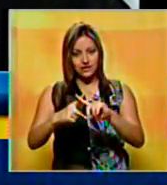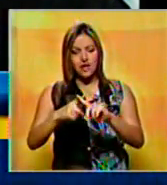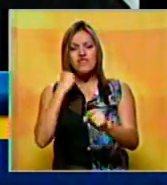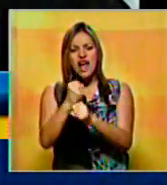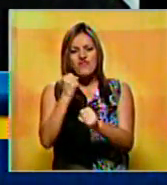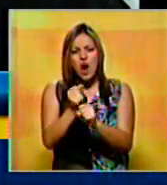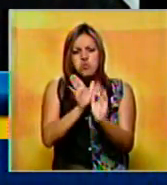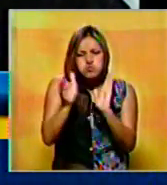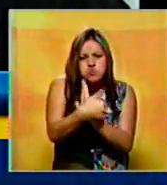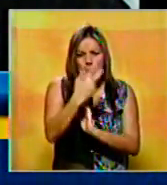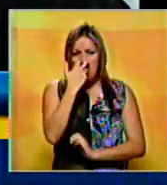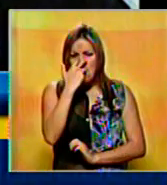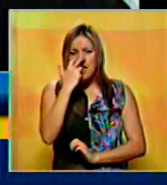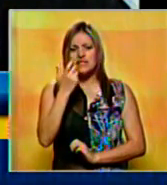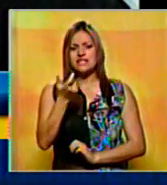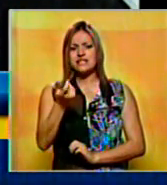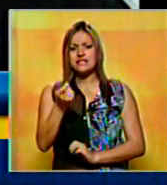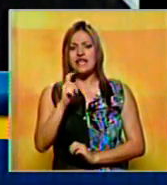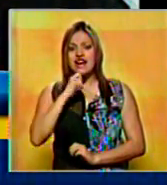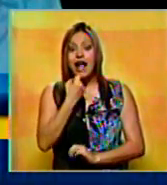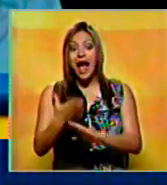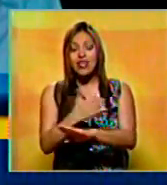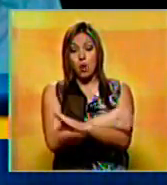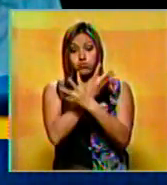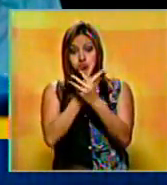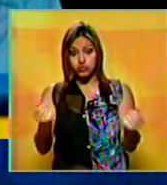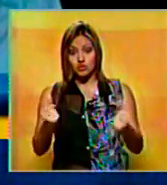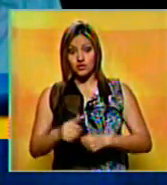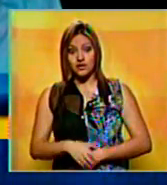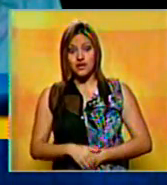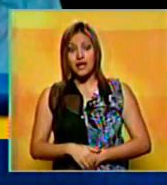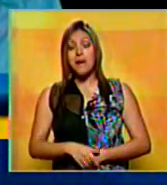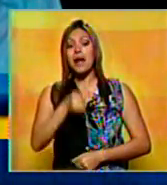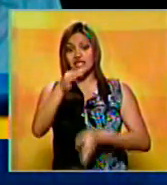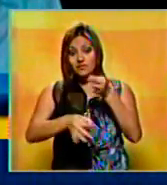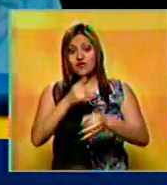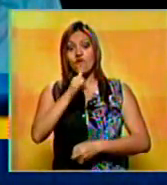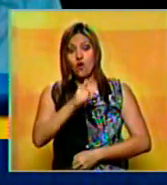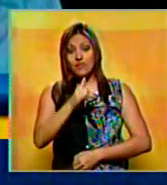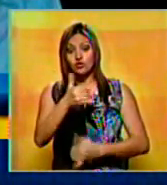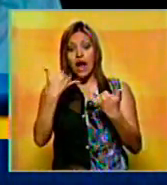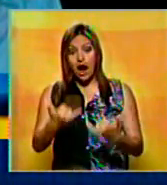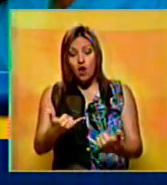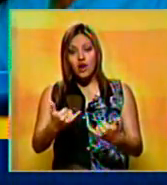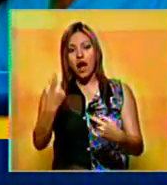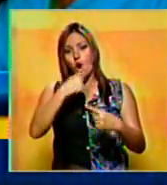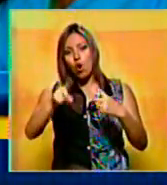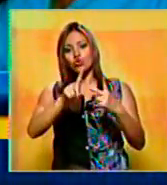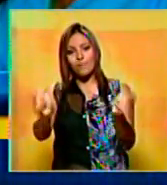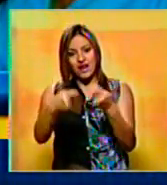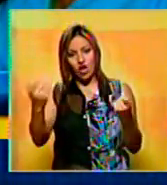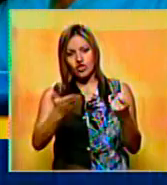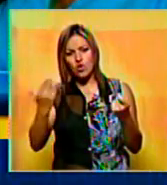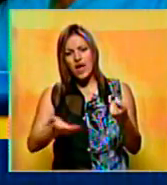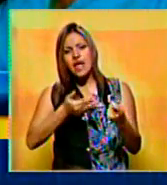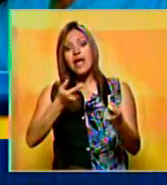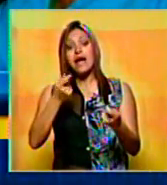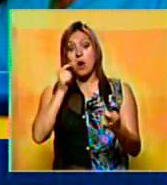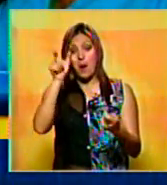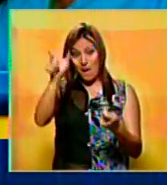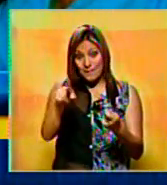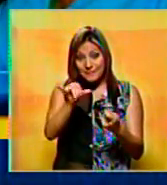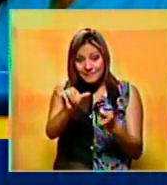CIA en una misión secreta antes de su desaparición. La agencia Associated Press y el diario Washington Post señalaron que